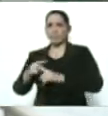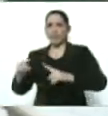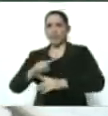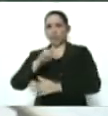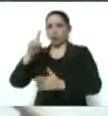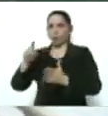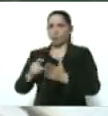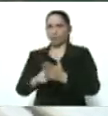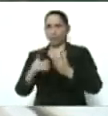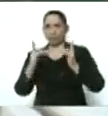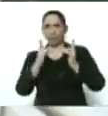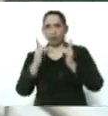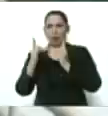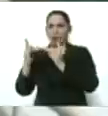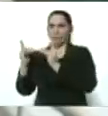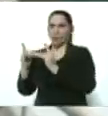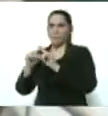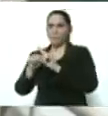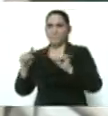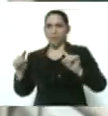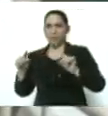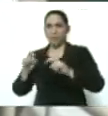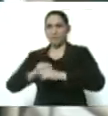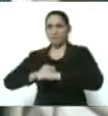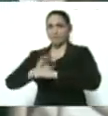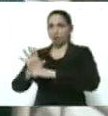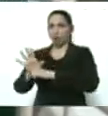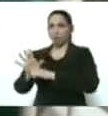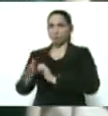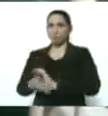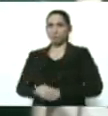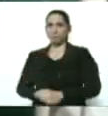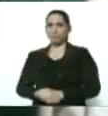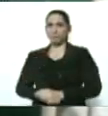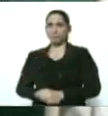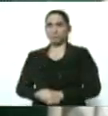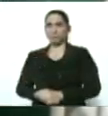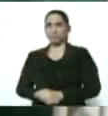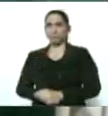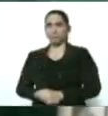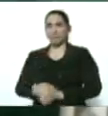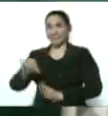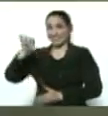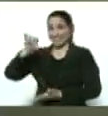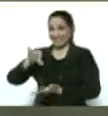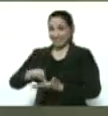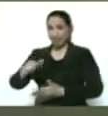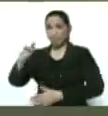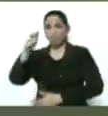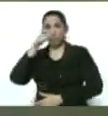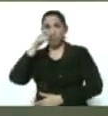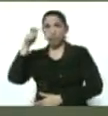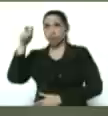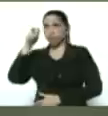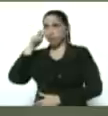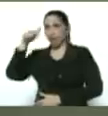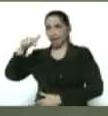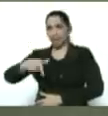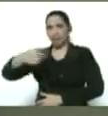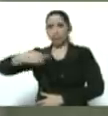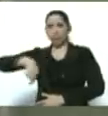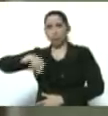las camas para el COVID-19, y que sean centros centinela. Aquí